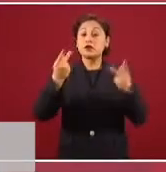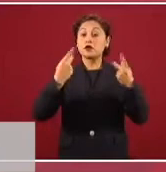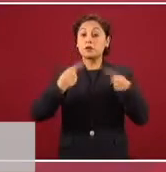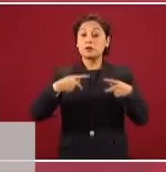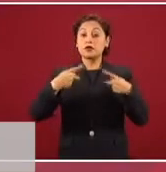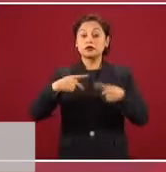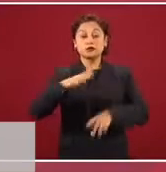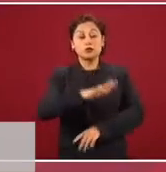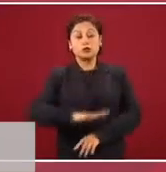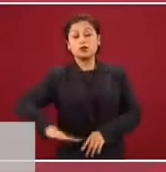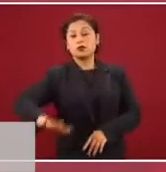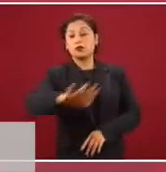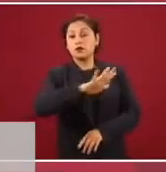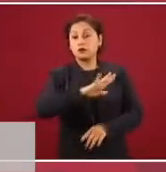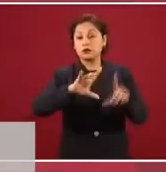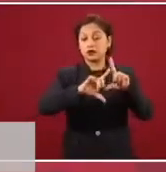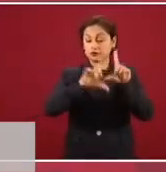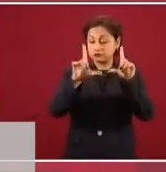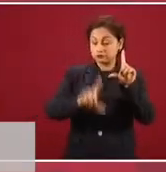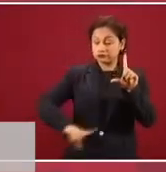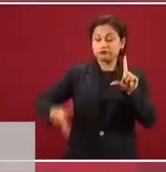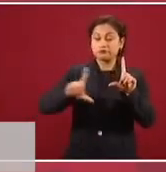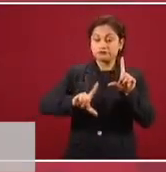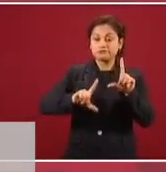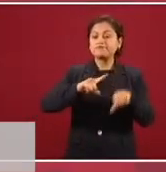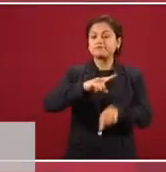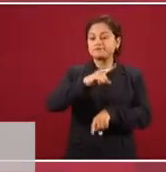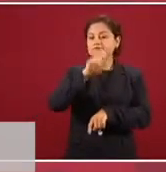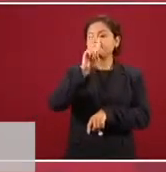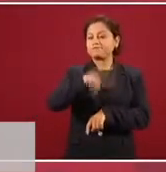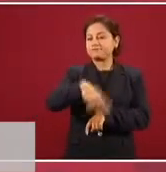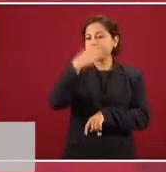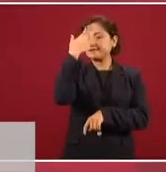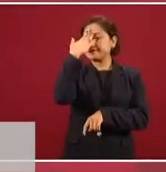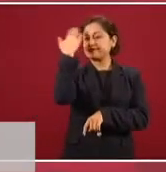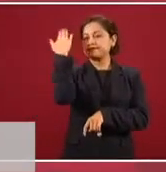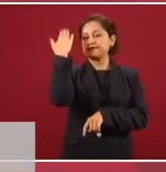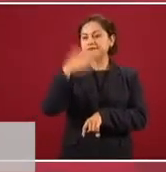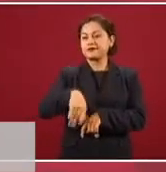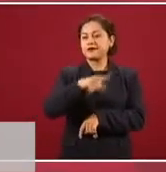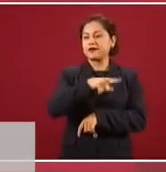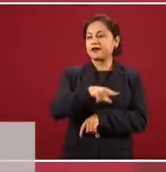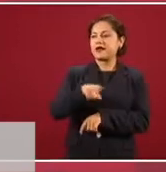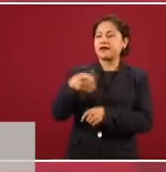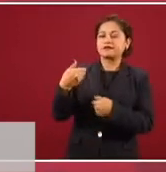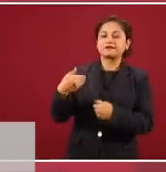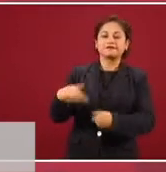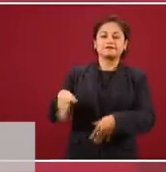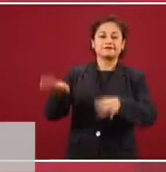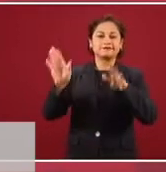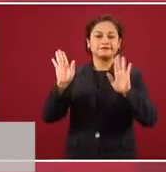el fin de responder a calumnias y noticias falsas que se difunden en medios de comunicación del conservadurismo.